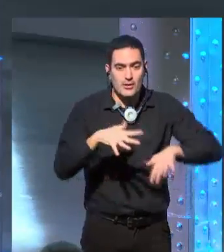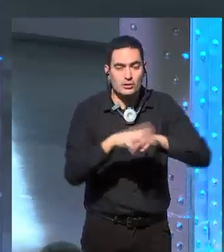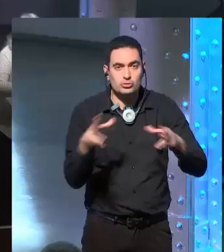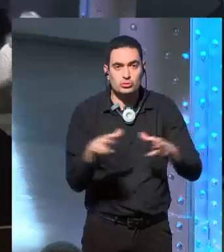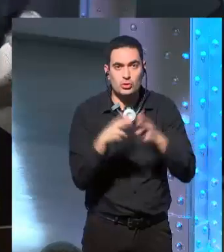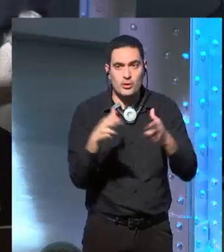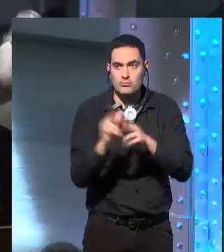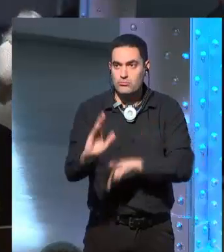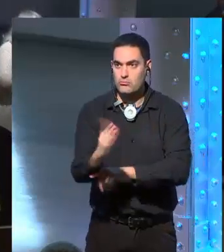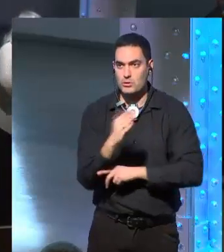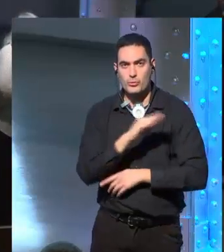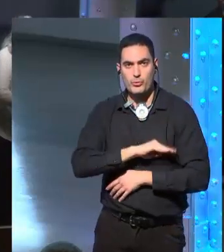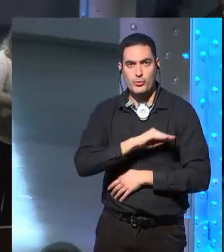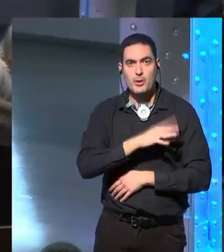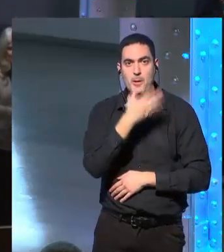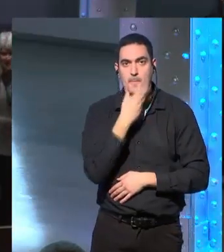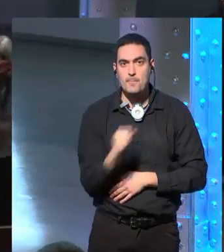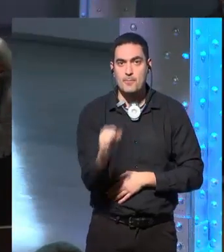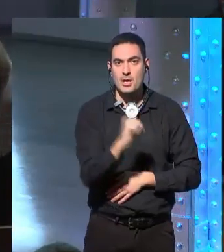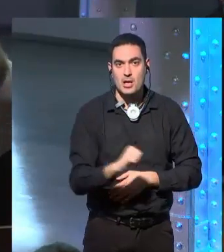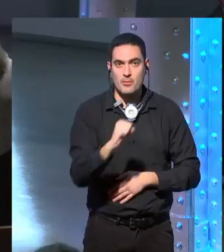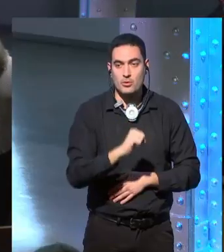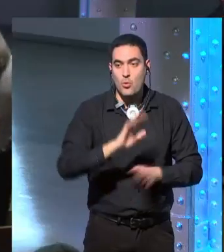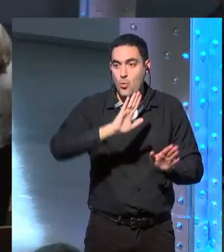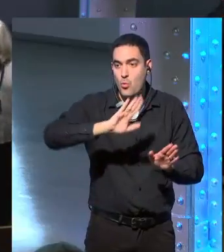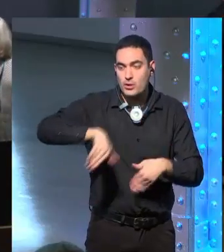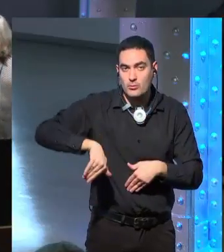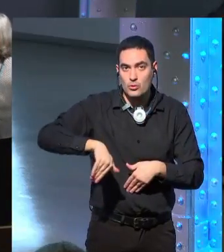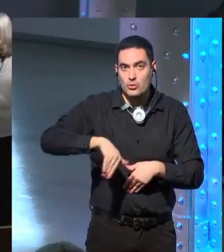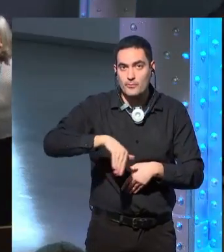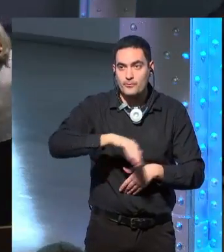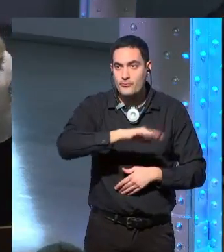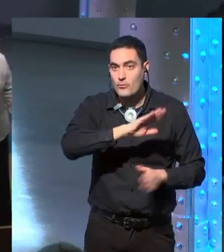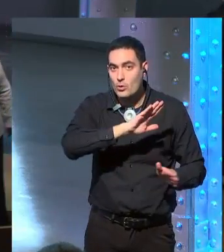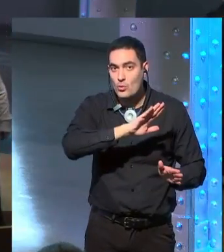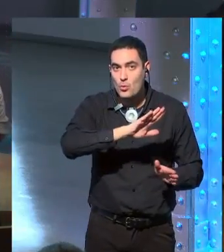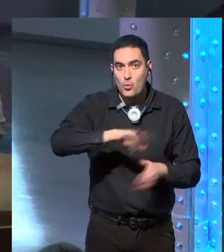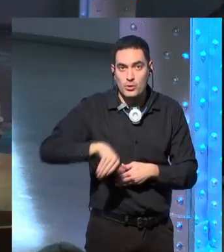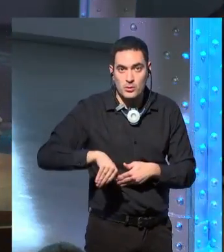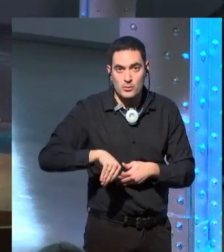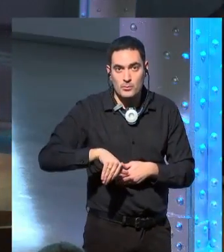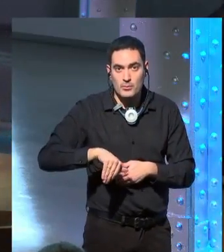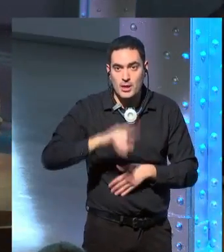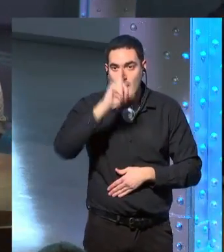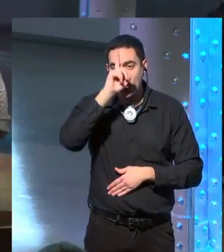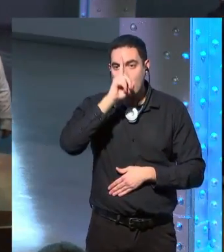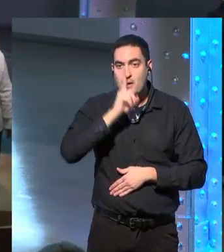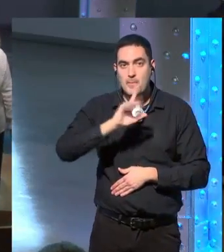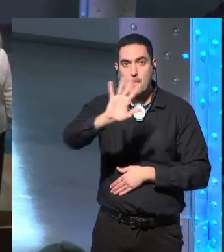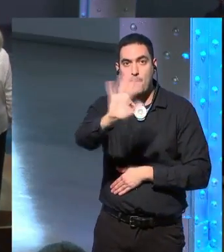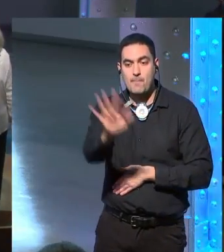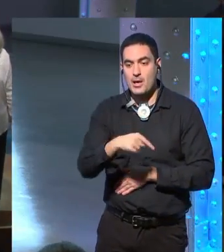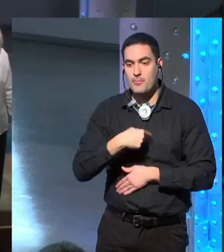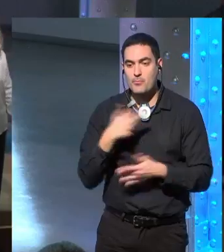sociales, que son maravillosas. Y lo último, La imagen que